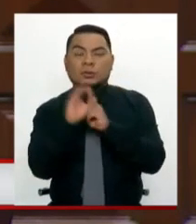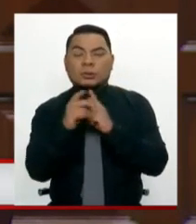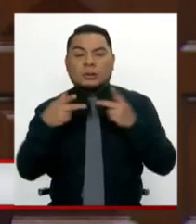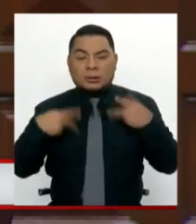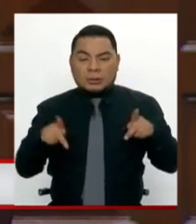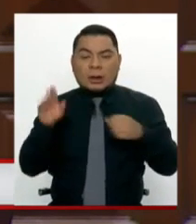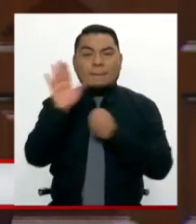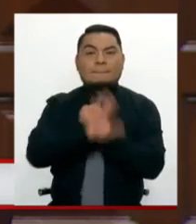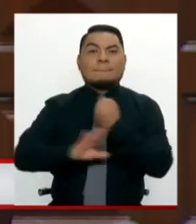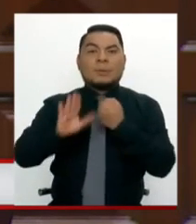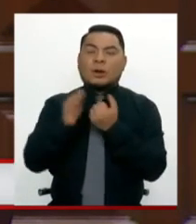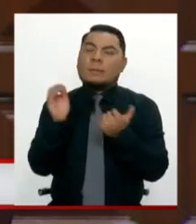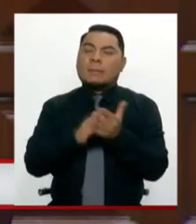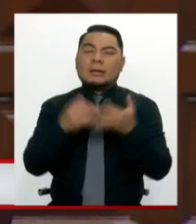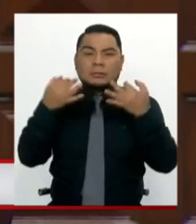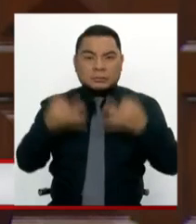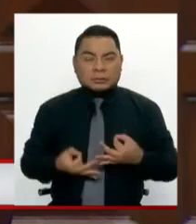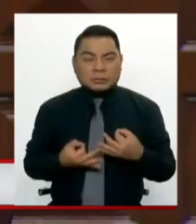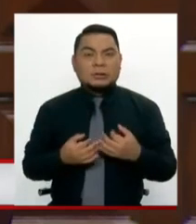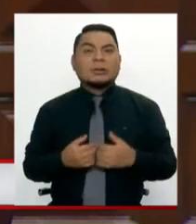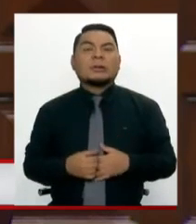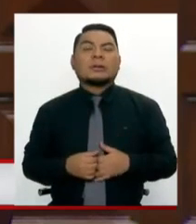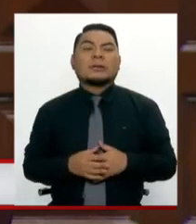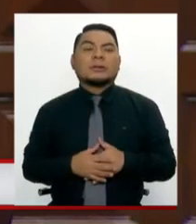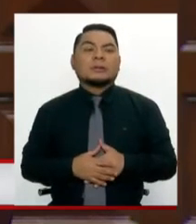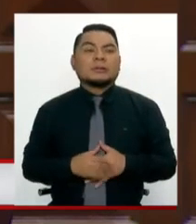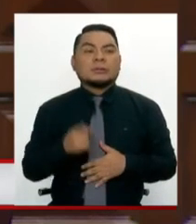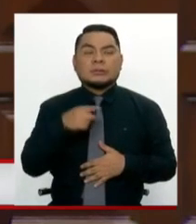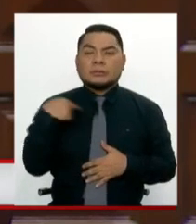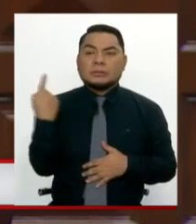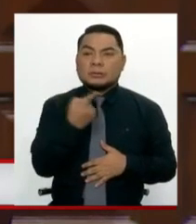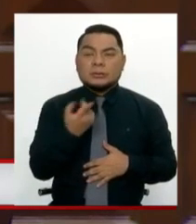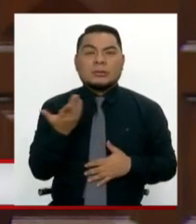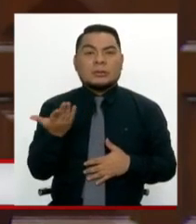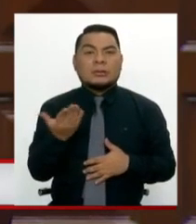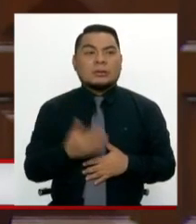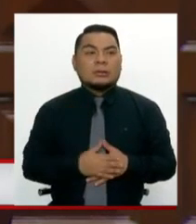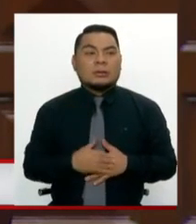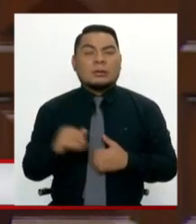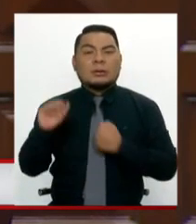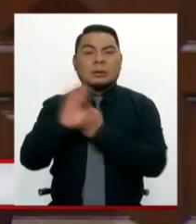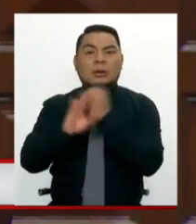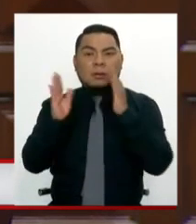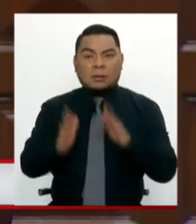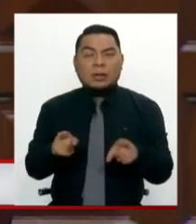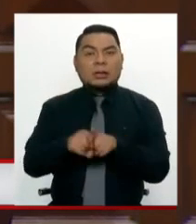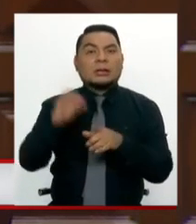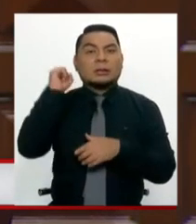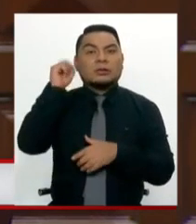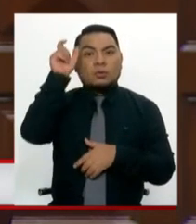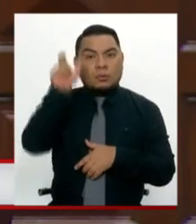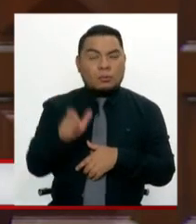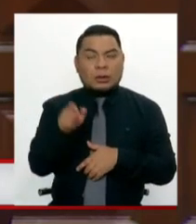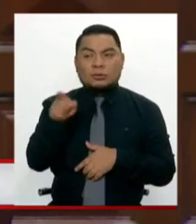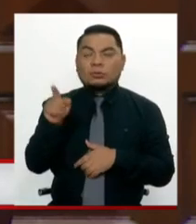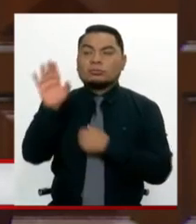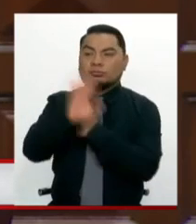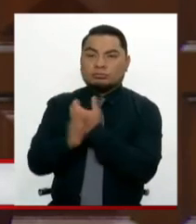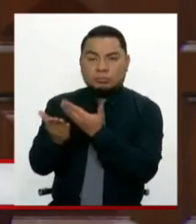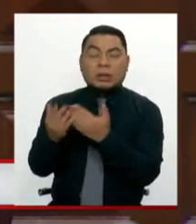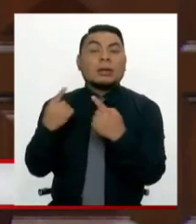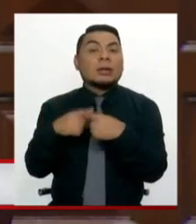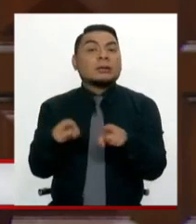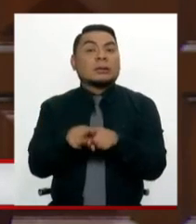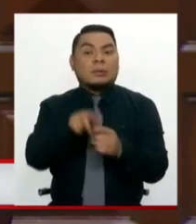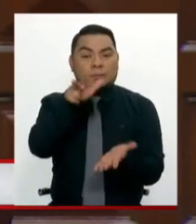permite proteger de forma más eficiente y efectiva a nuestros defensores de los derechos humanos. Asimismo,